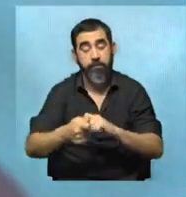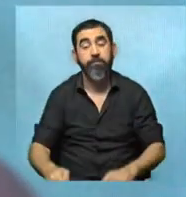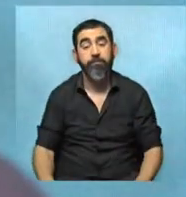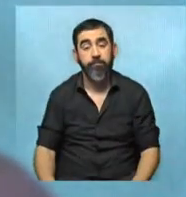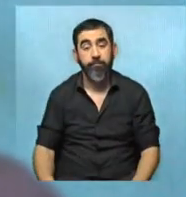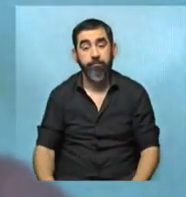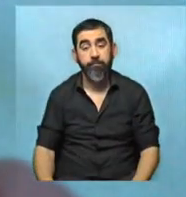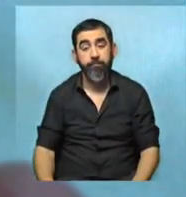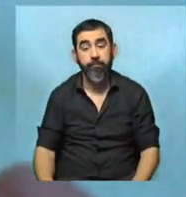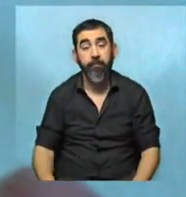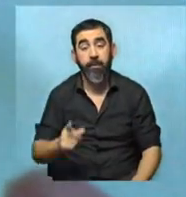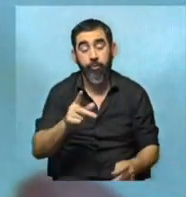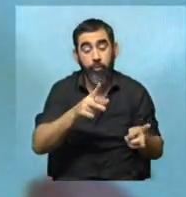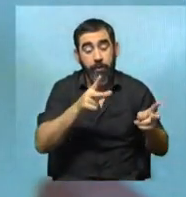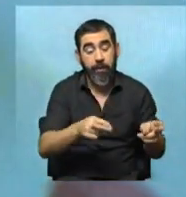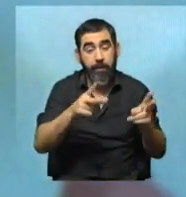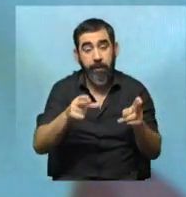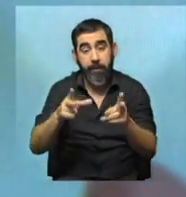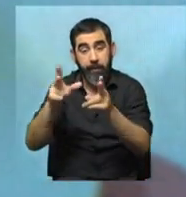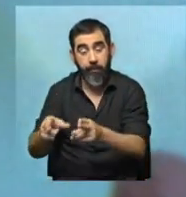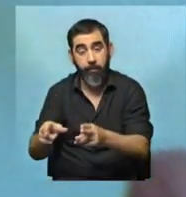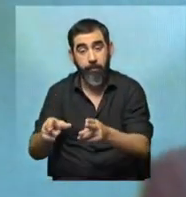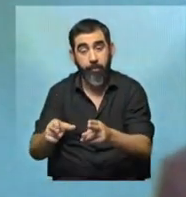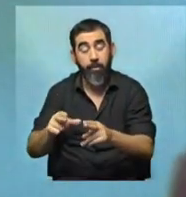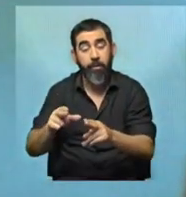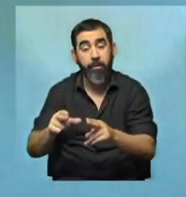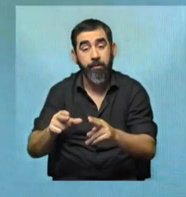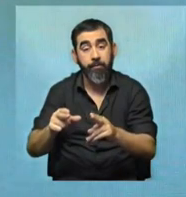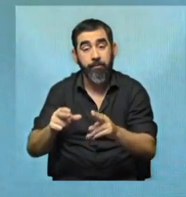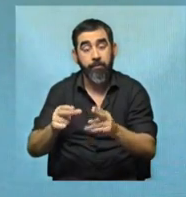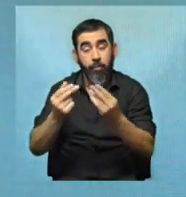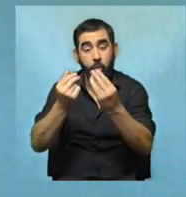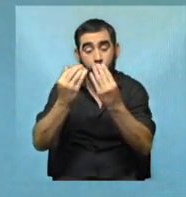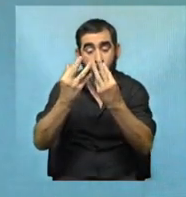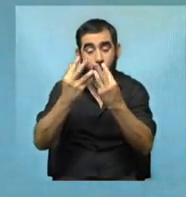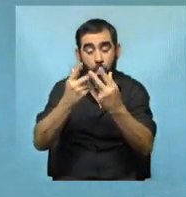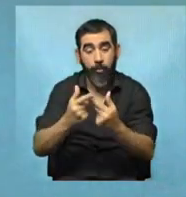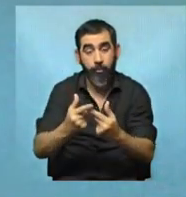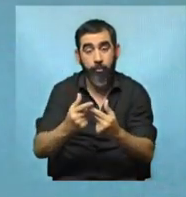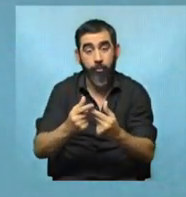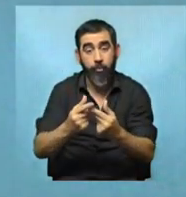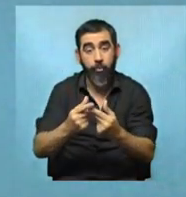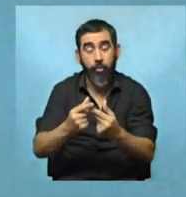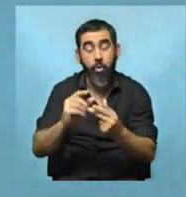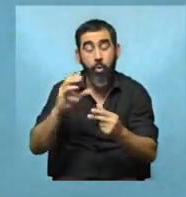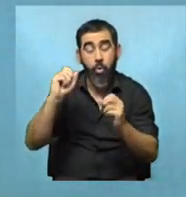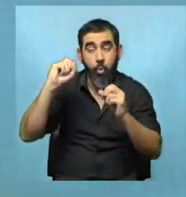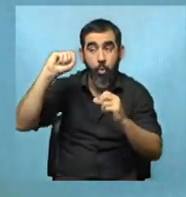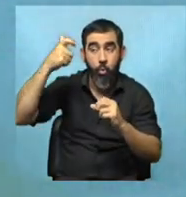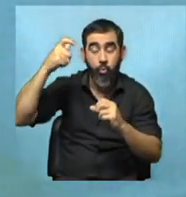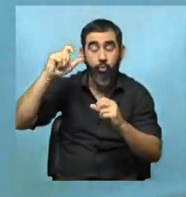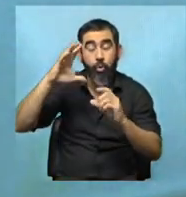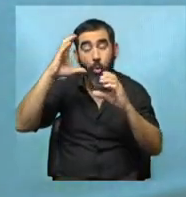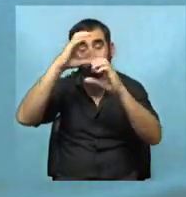recién estos ritmos circadianos están modulados, están sincronizados con el ciclo de luz y oscuridad. Entonces la